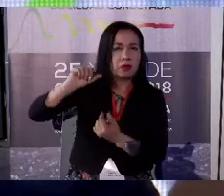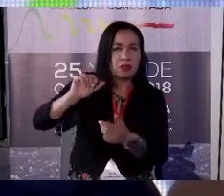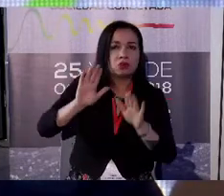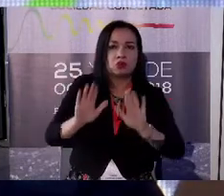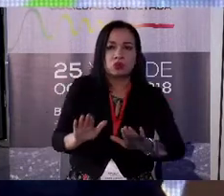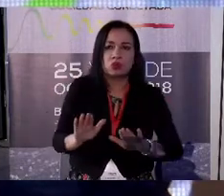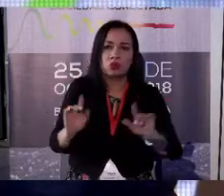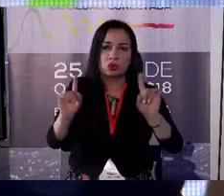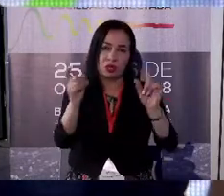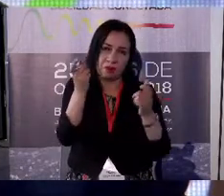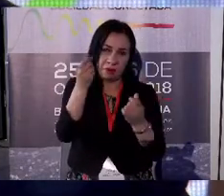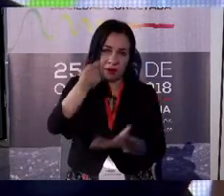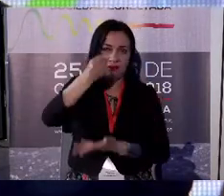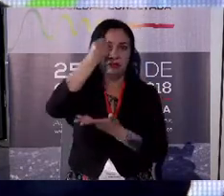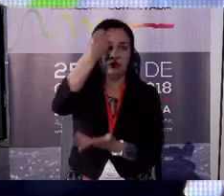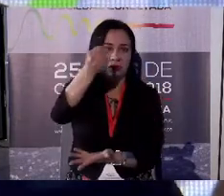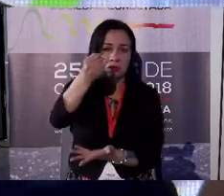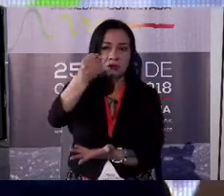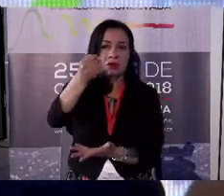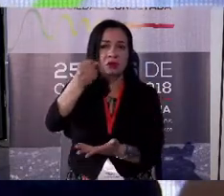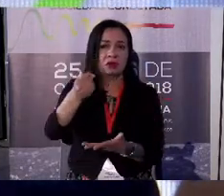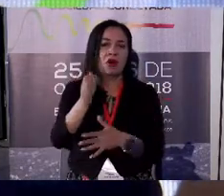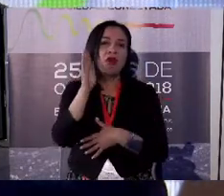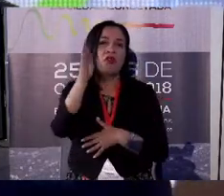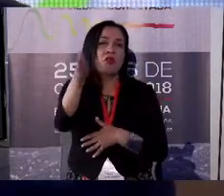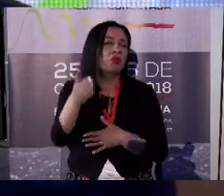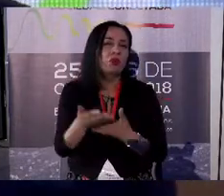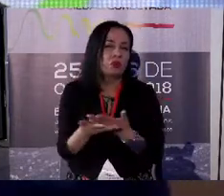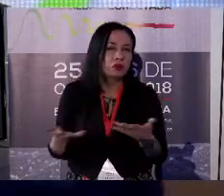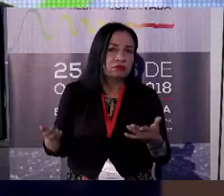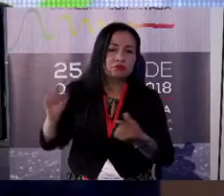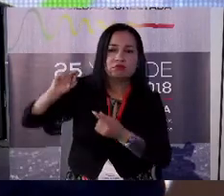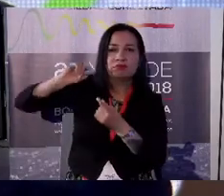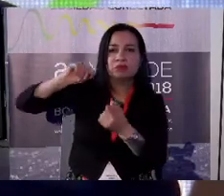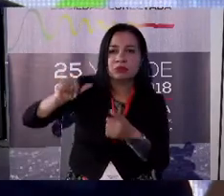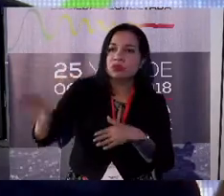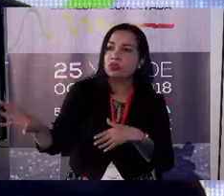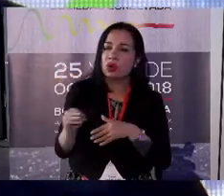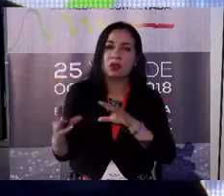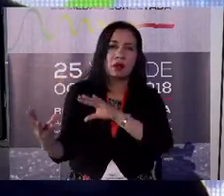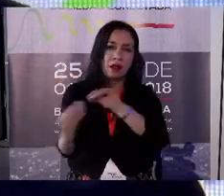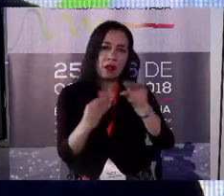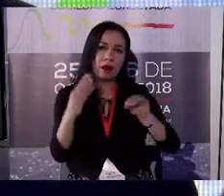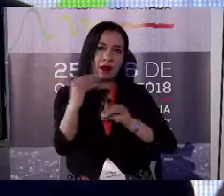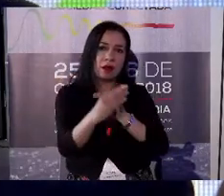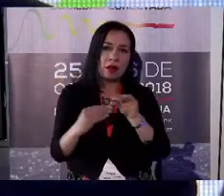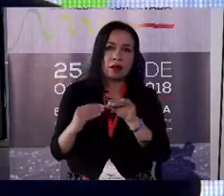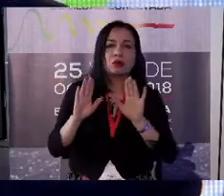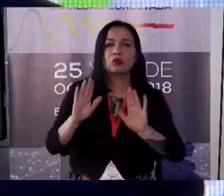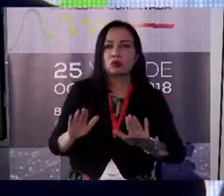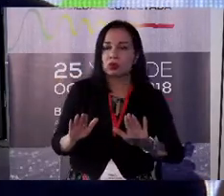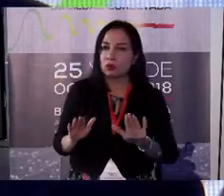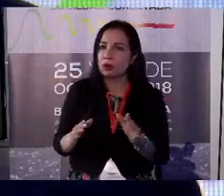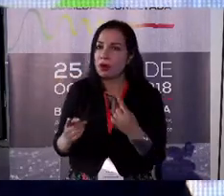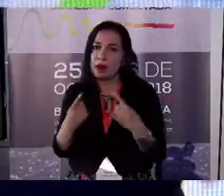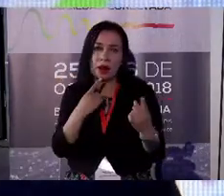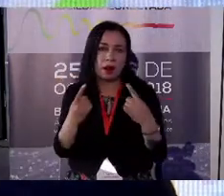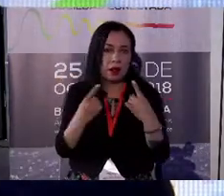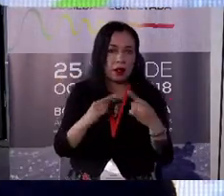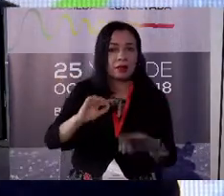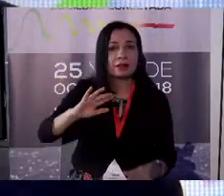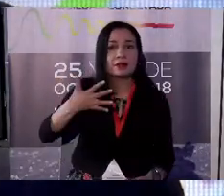músculo financiero para invertir en esto que se viene y del cual todo el mundo está hablando, lo cual es la charla del pueblo, que sería